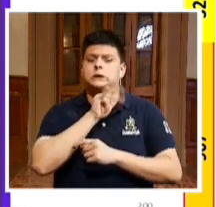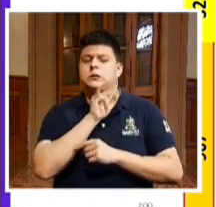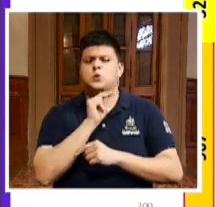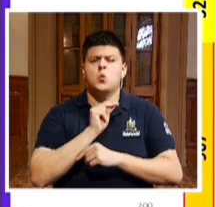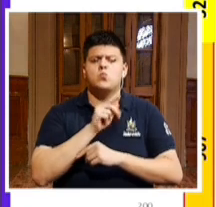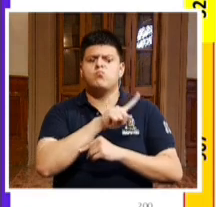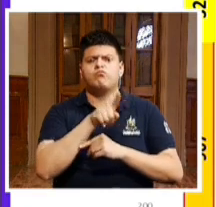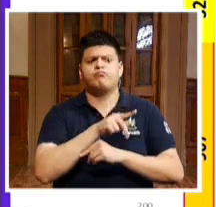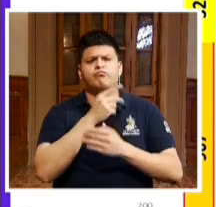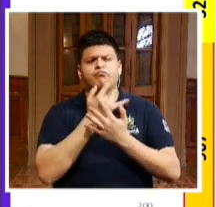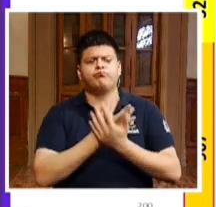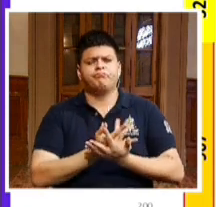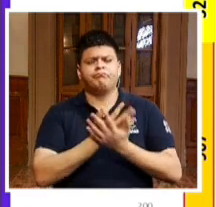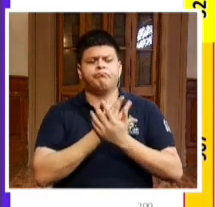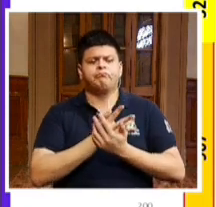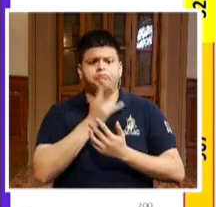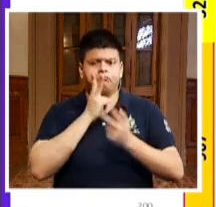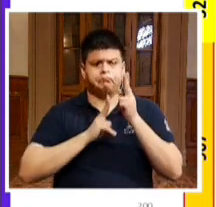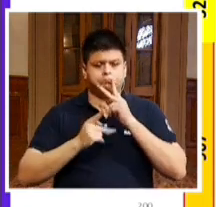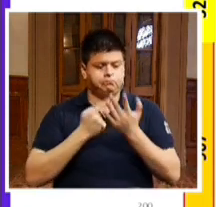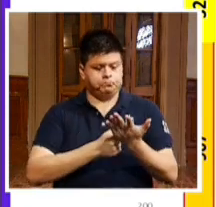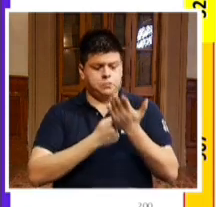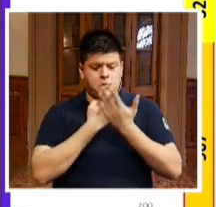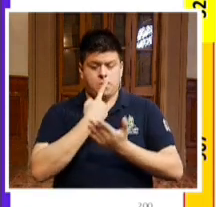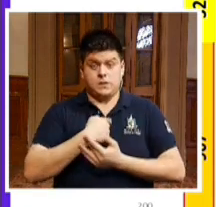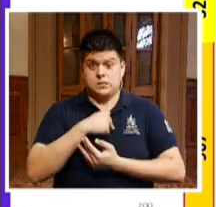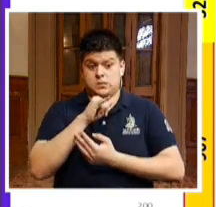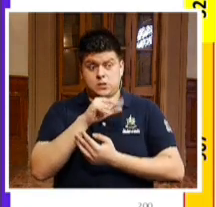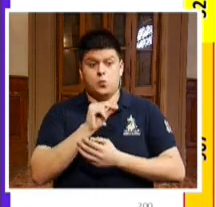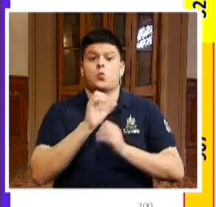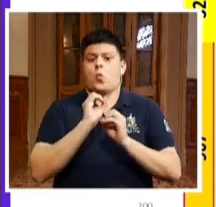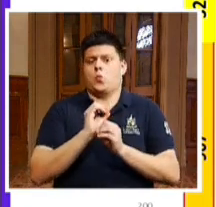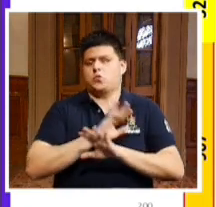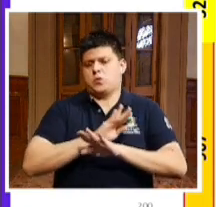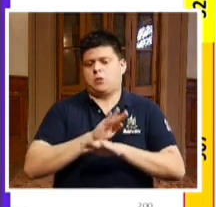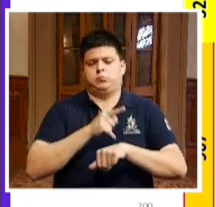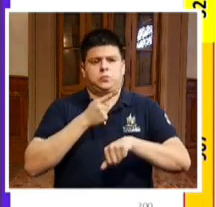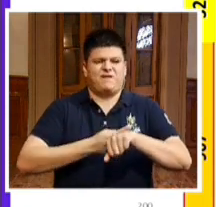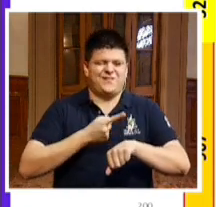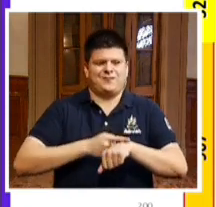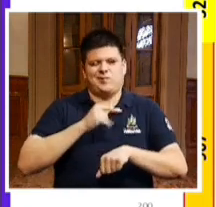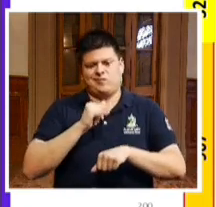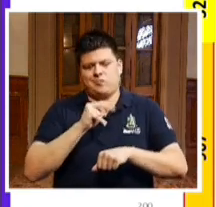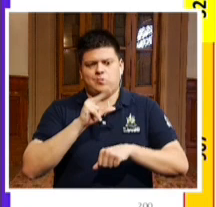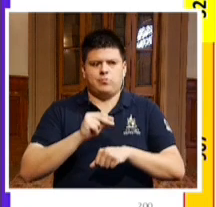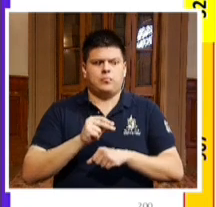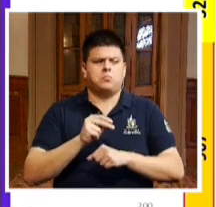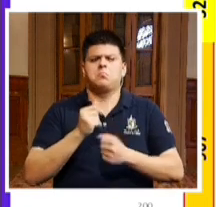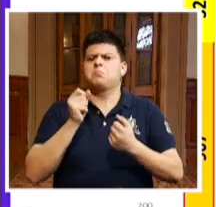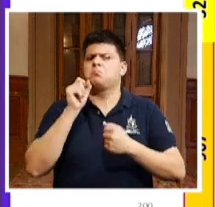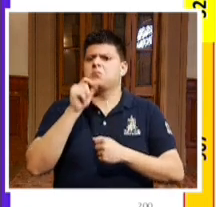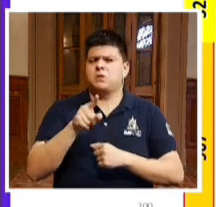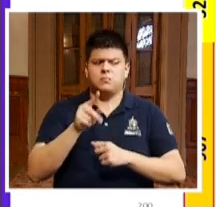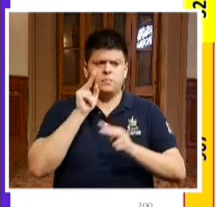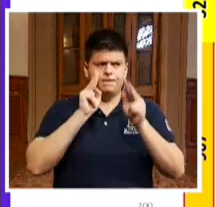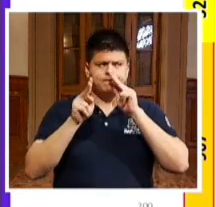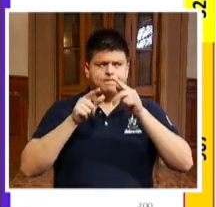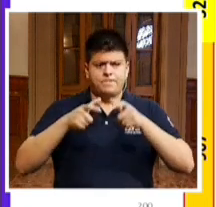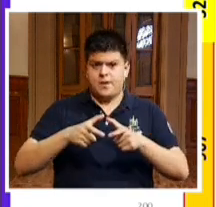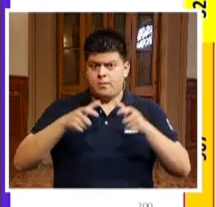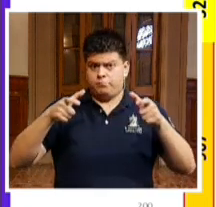que salga la confirmación o se descarte la enfermedad. Vean cómo también en la curva